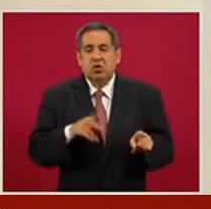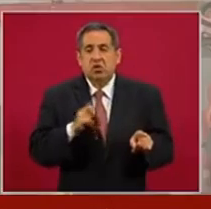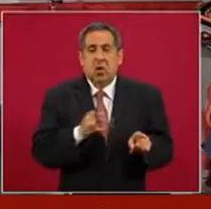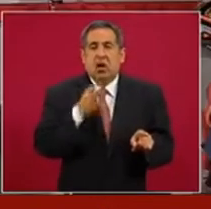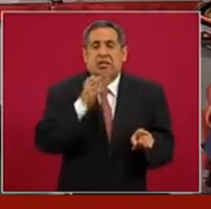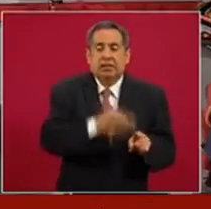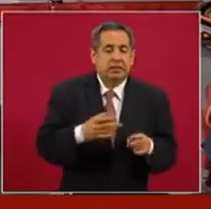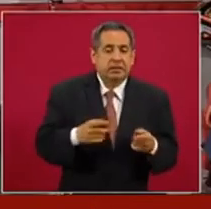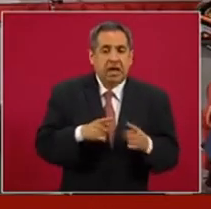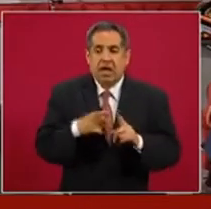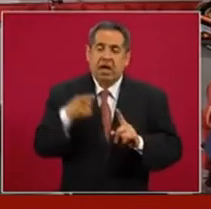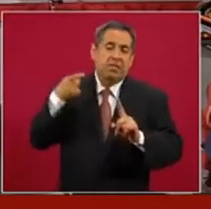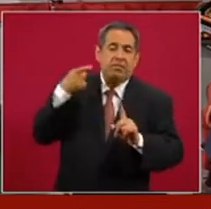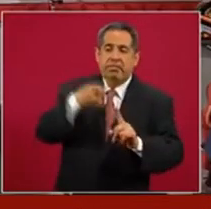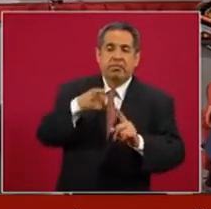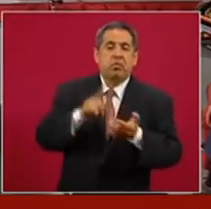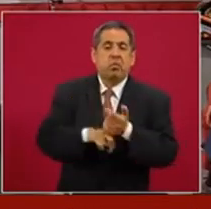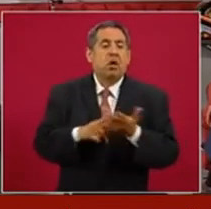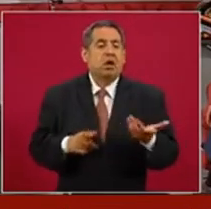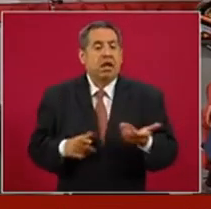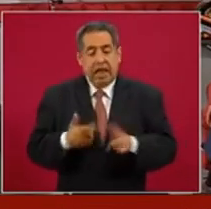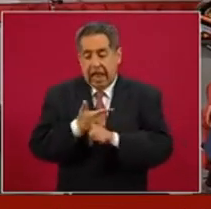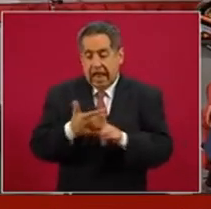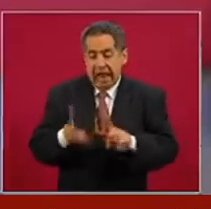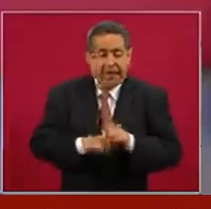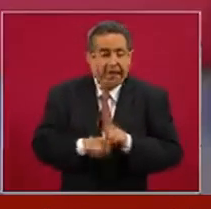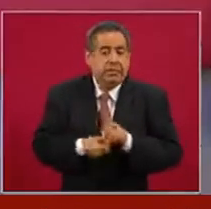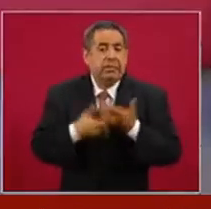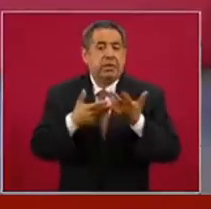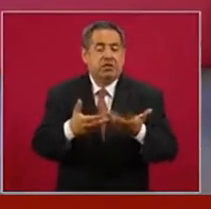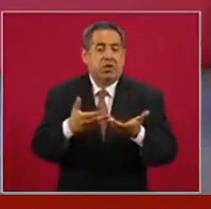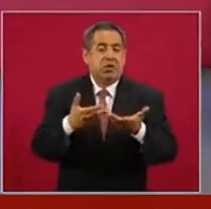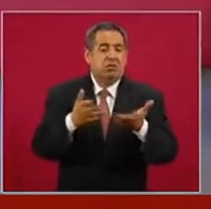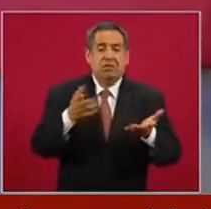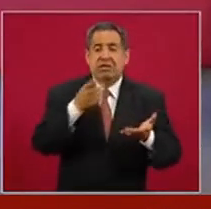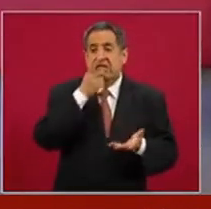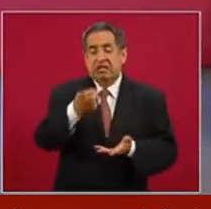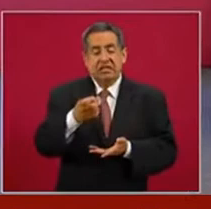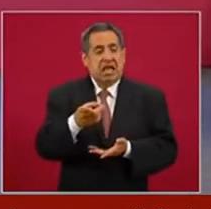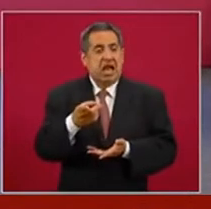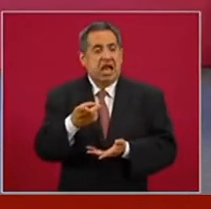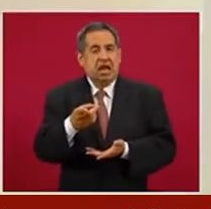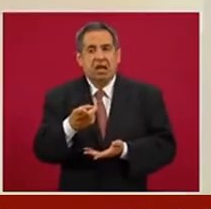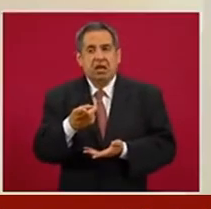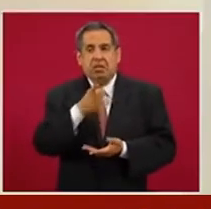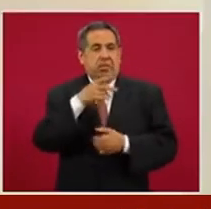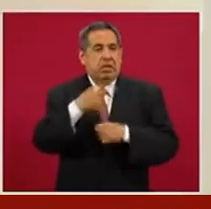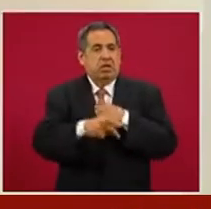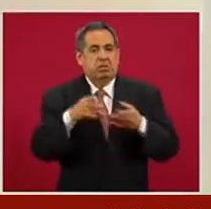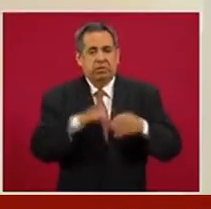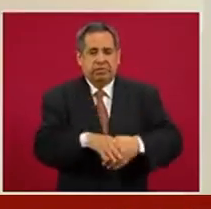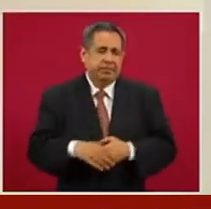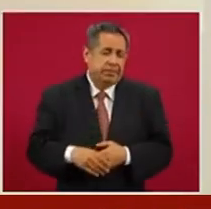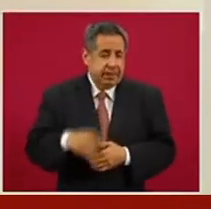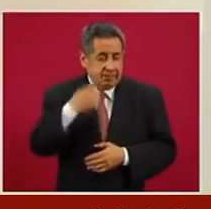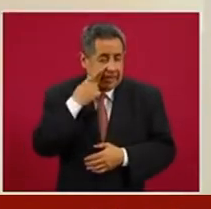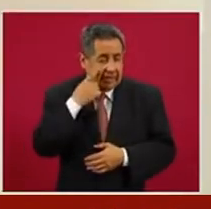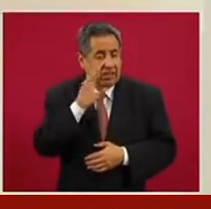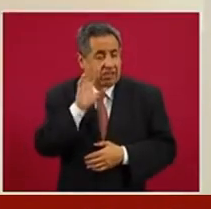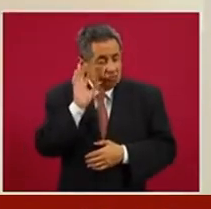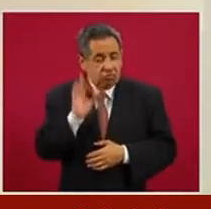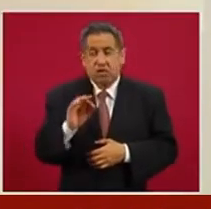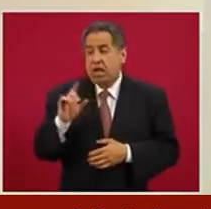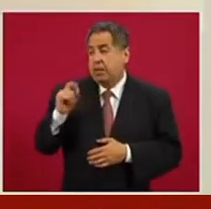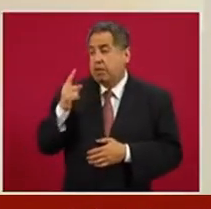su principal aserto, que la libertad de expresión está bajo asedio. En los más de 21 meses transcurridos desde